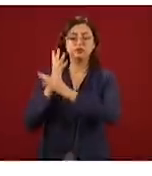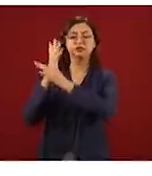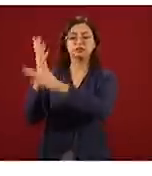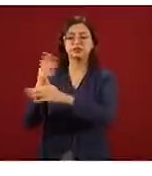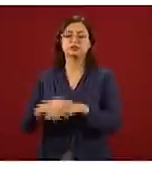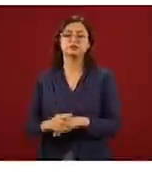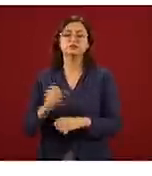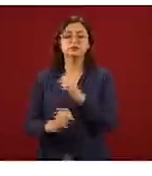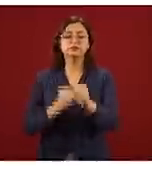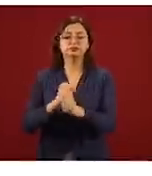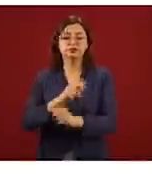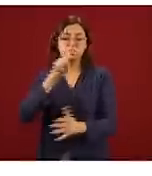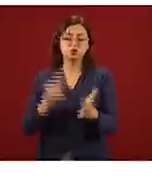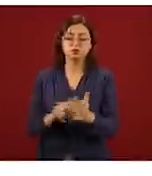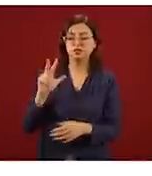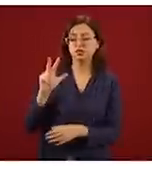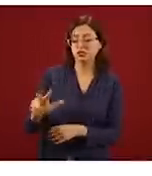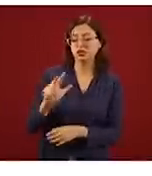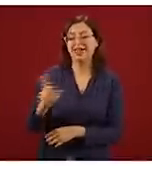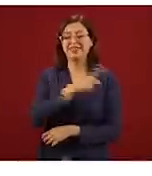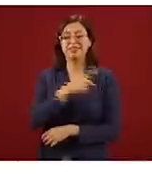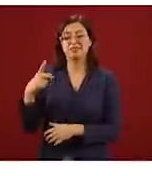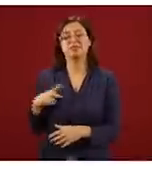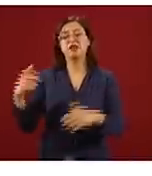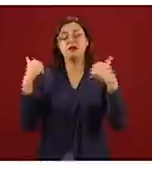fecha 2018 tendríamos que haber tenido